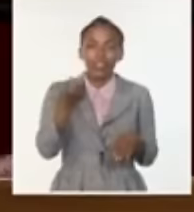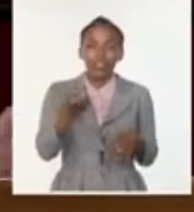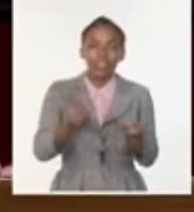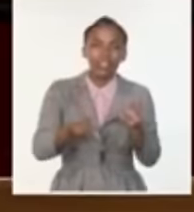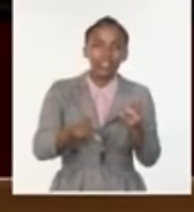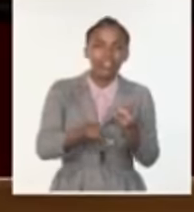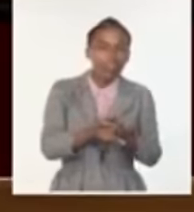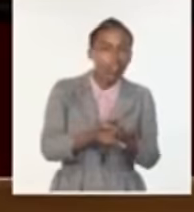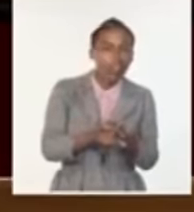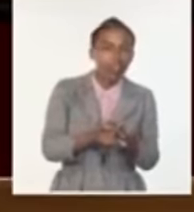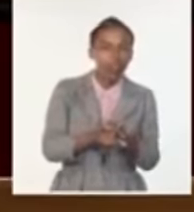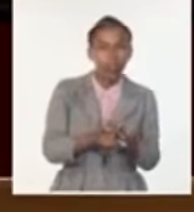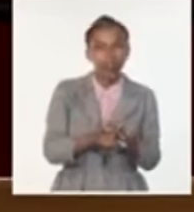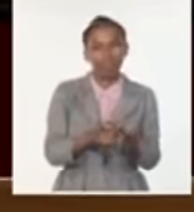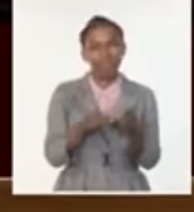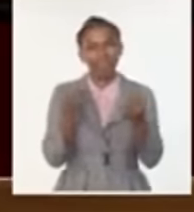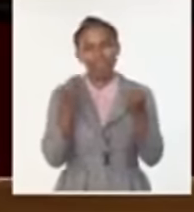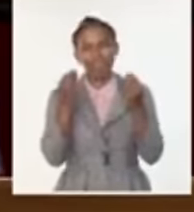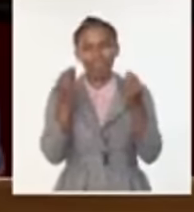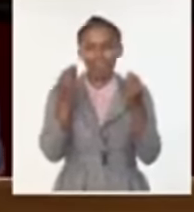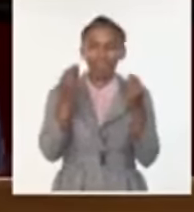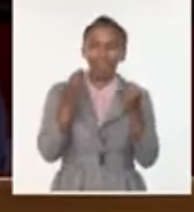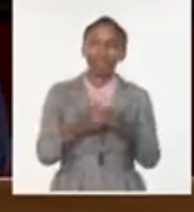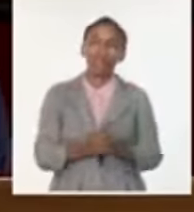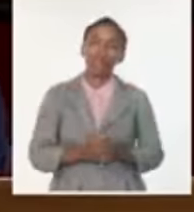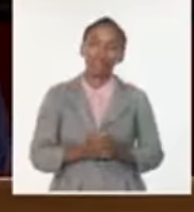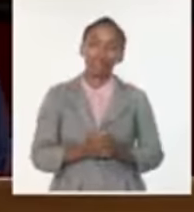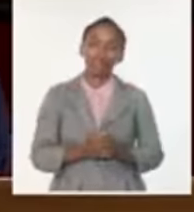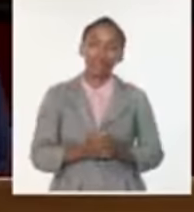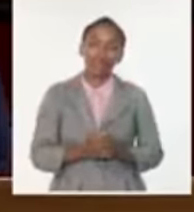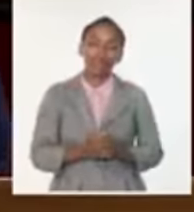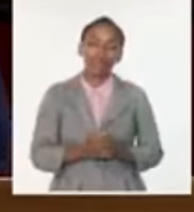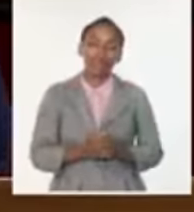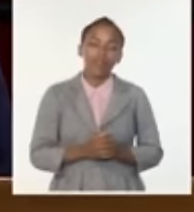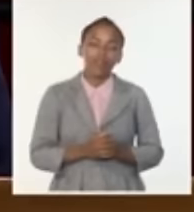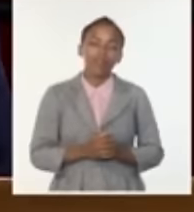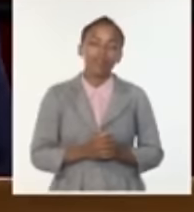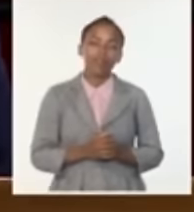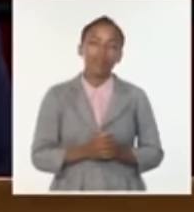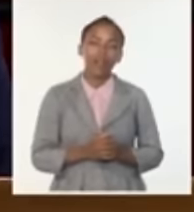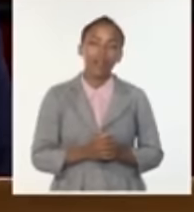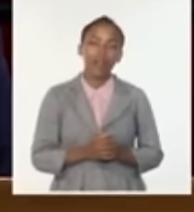no. Entonces todo esto lo estamos reordenando, será una prioridad también en el segundo semestre.